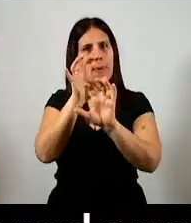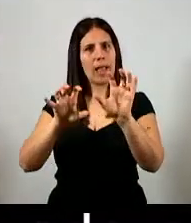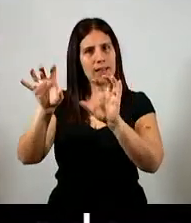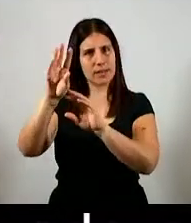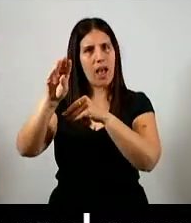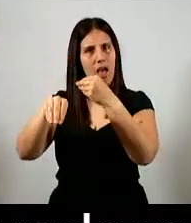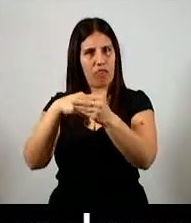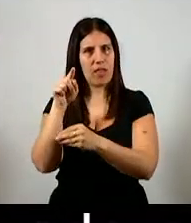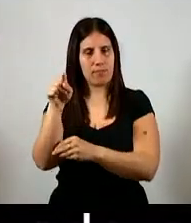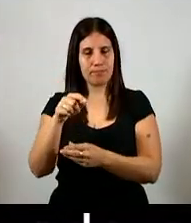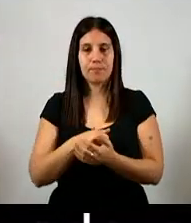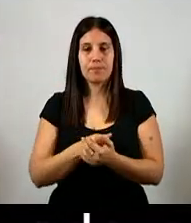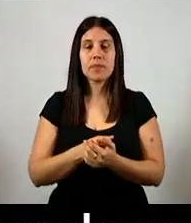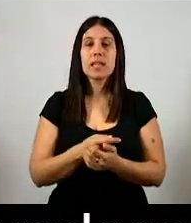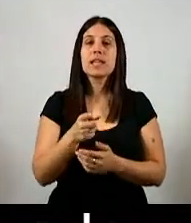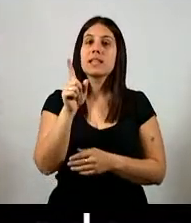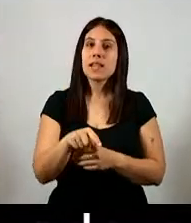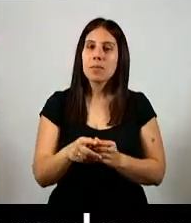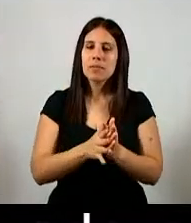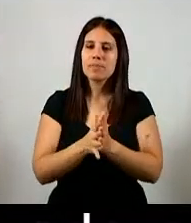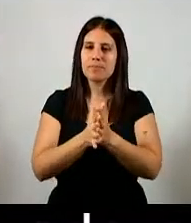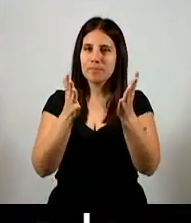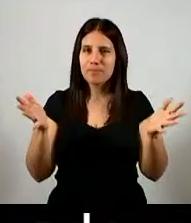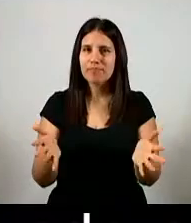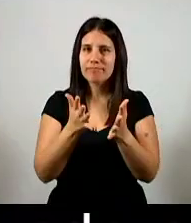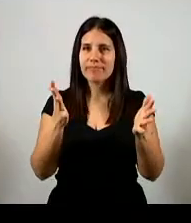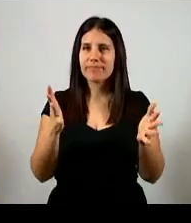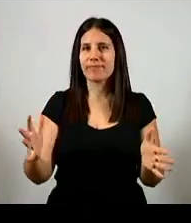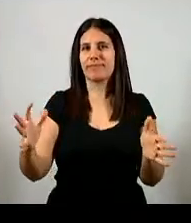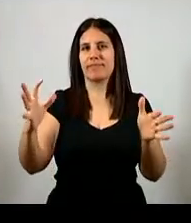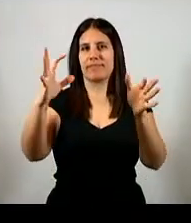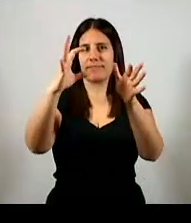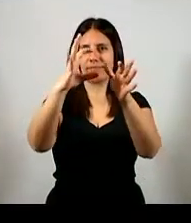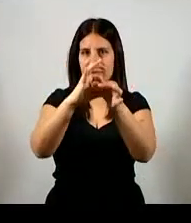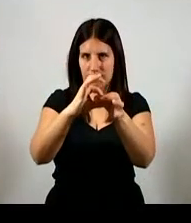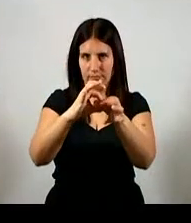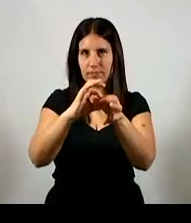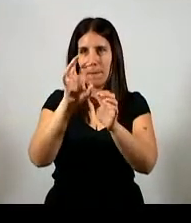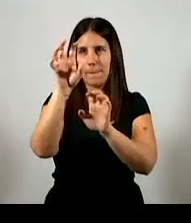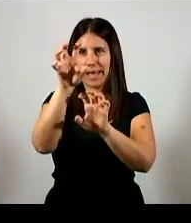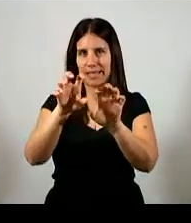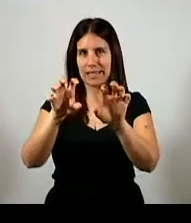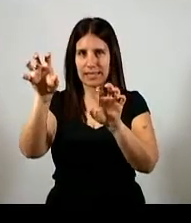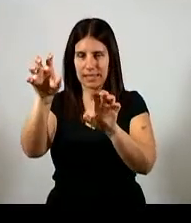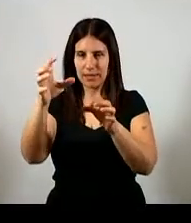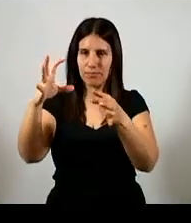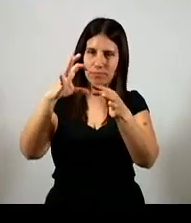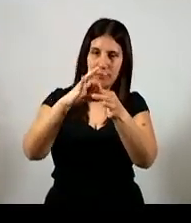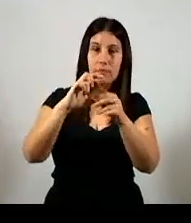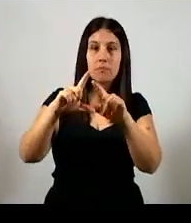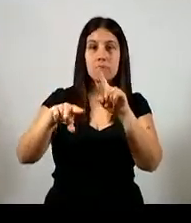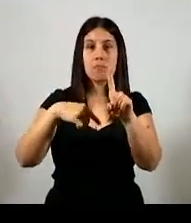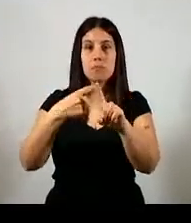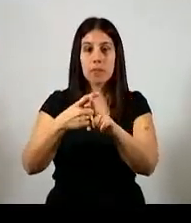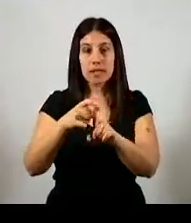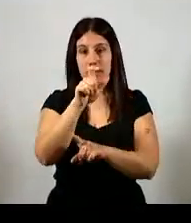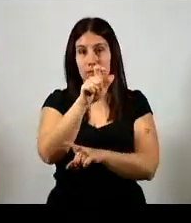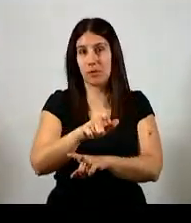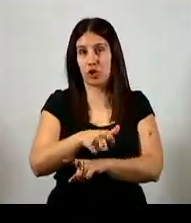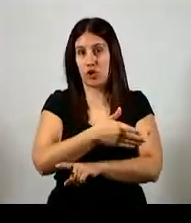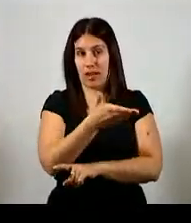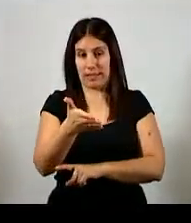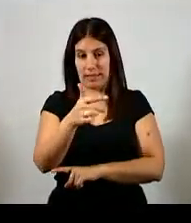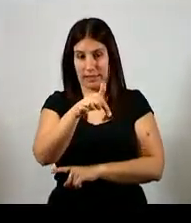Asimismo, fomentaremos las sinergias entre los actores implicados y apoyaremos el emprendimiento por parte de la población